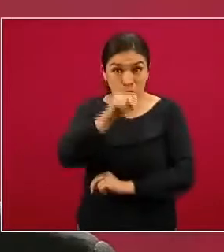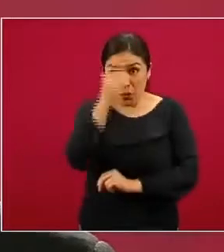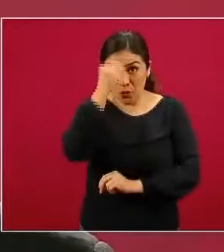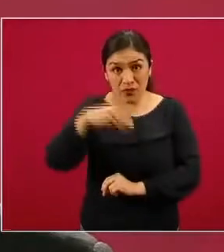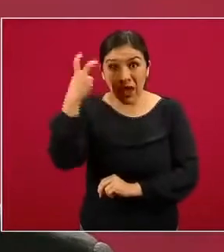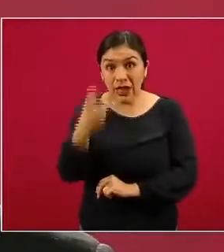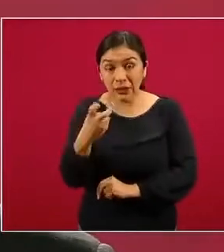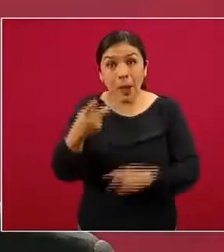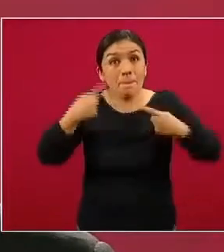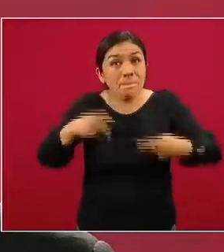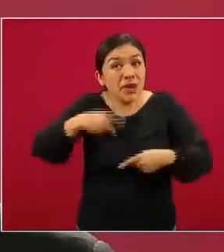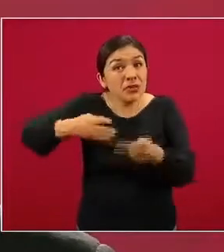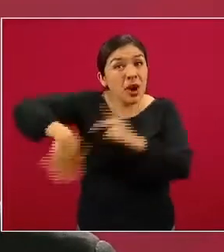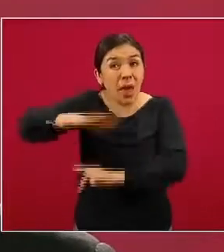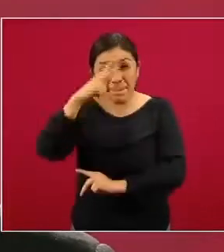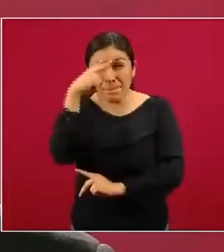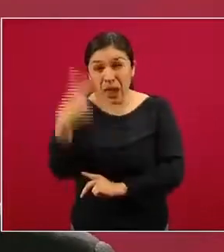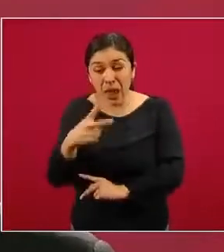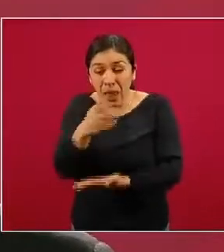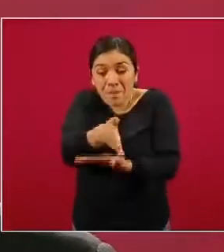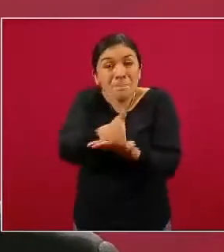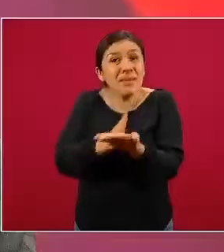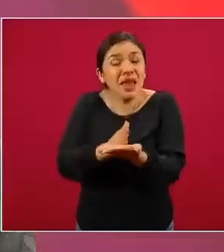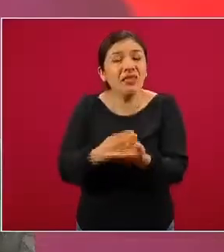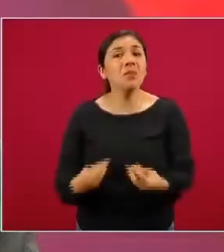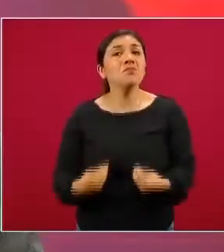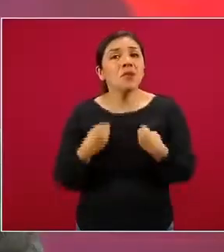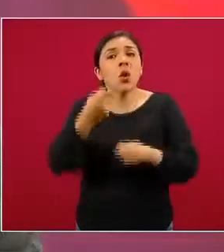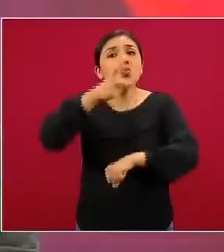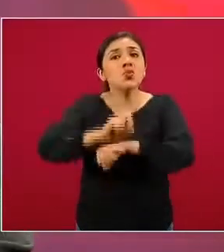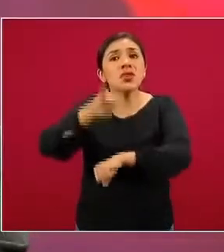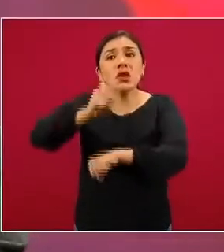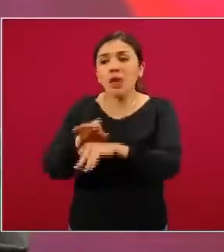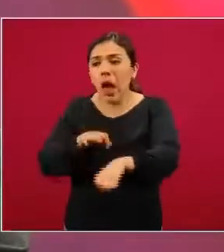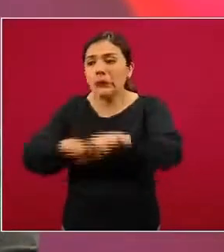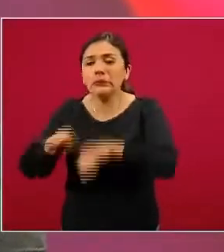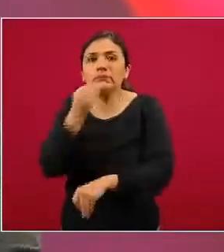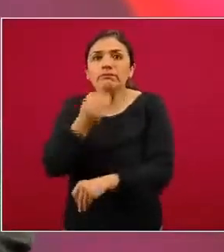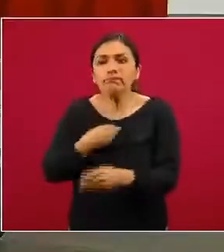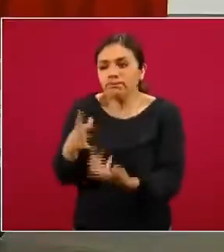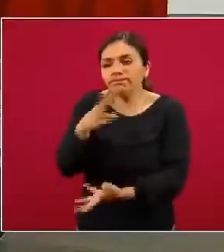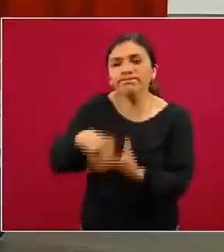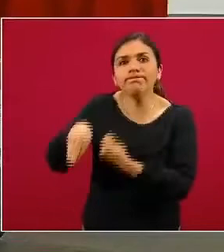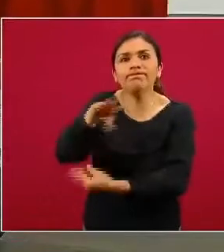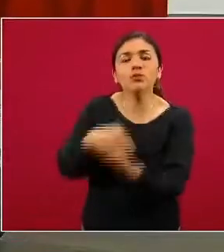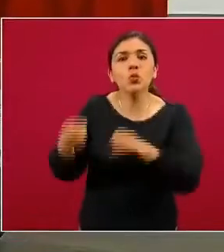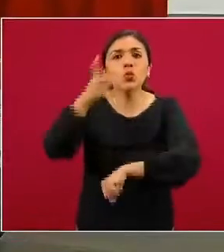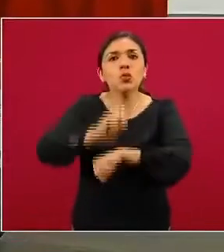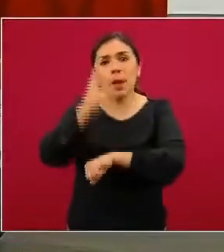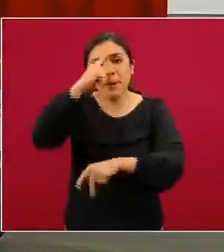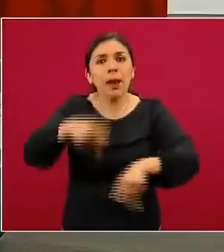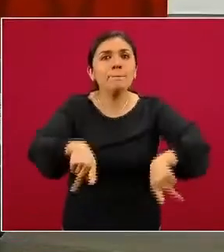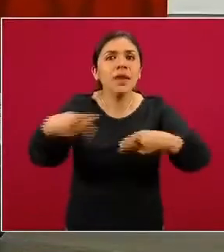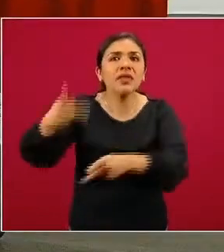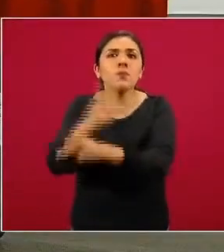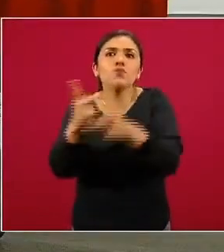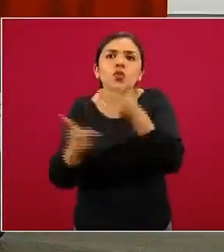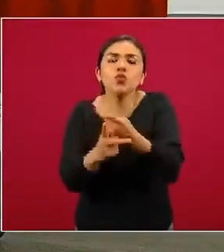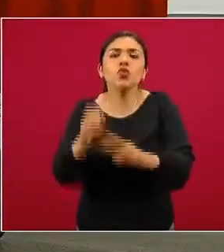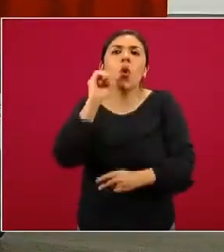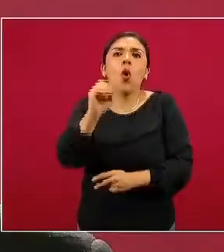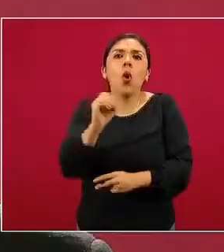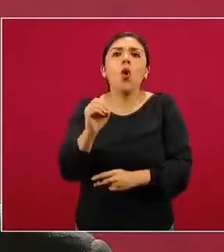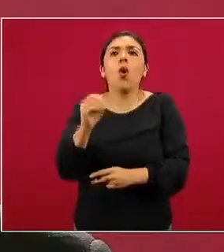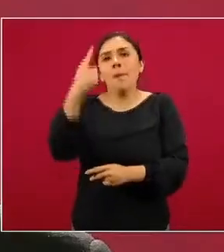población mexicana, la mitad vive al día, necesita salir de casa a vender un producto, a